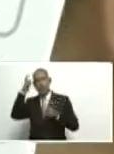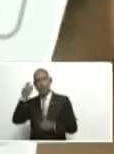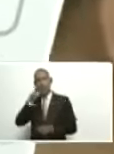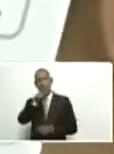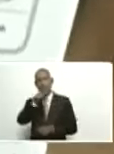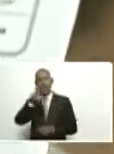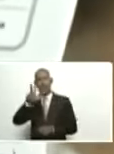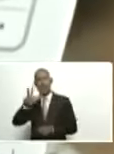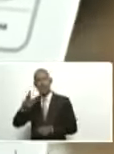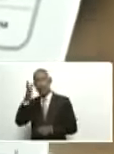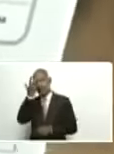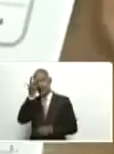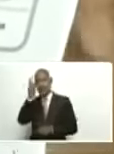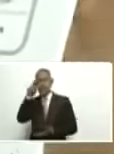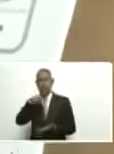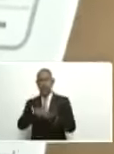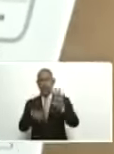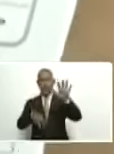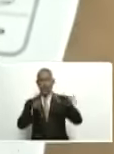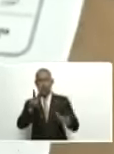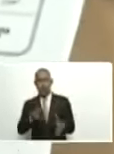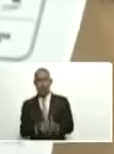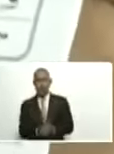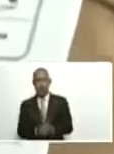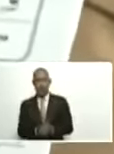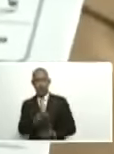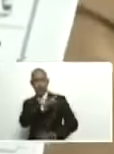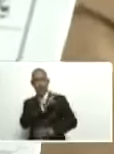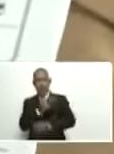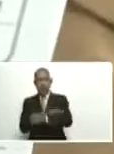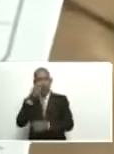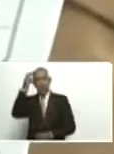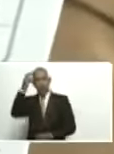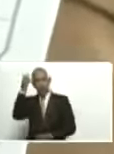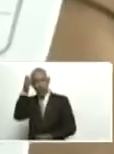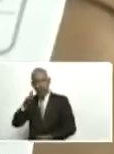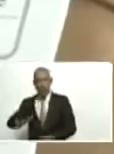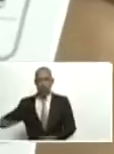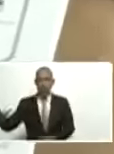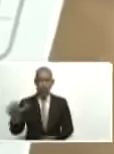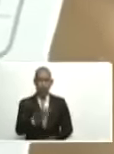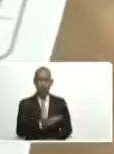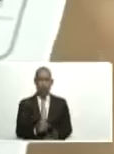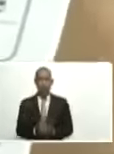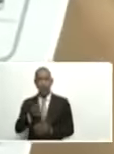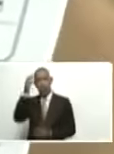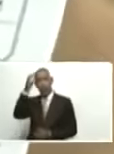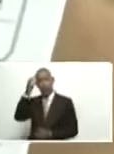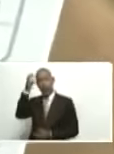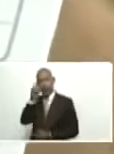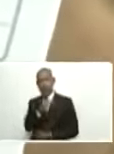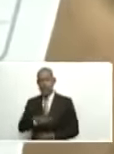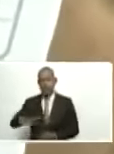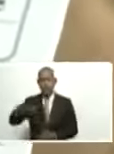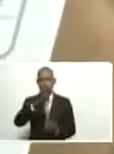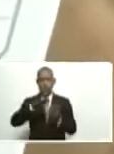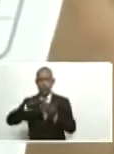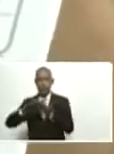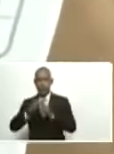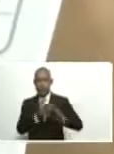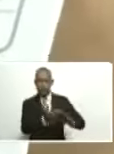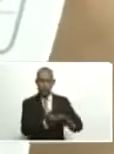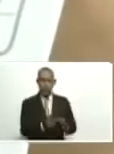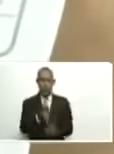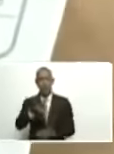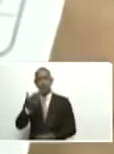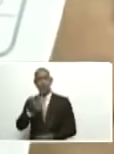febrero del 2012 que dice: el poder de la conciencia de un pueblo, la conciencia de un colectivo, es